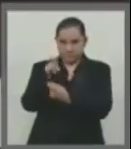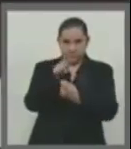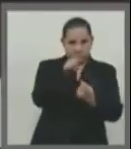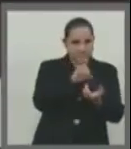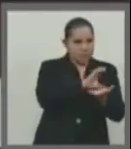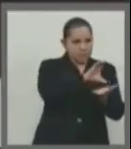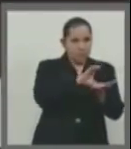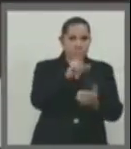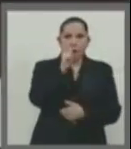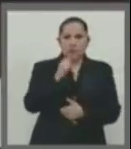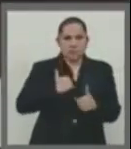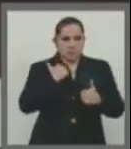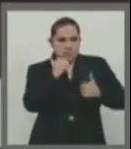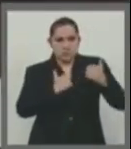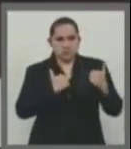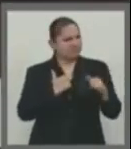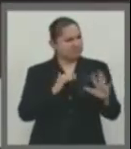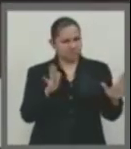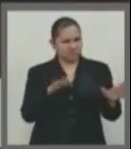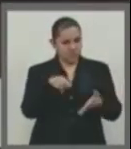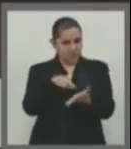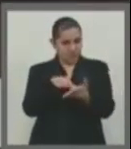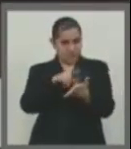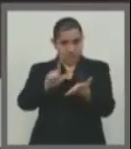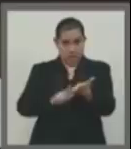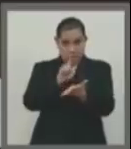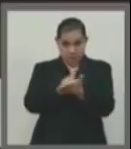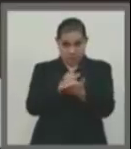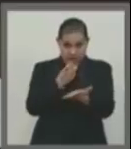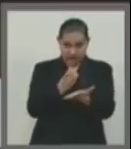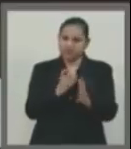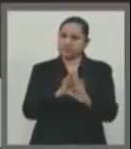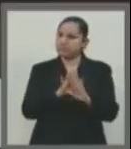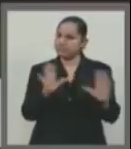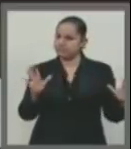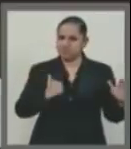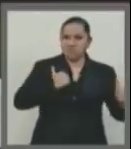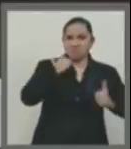con esta ley llega a su fin.